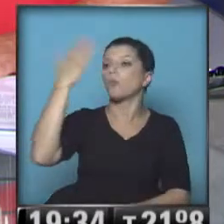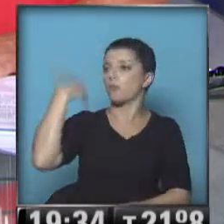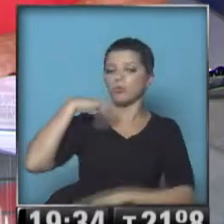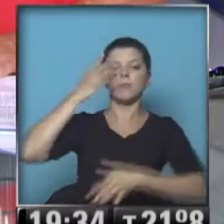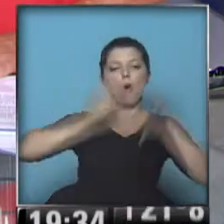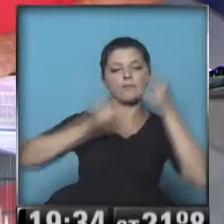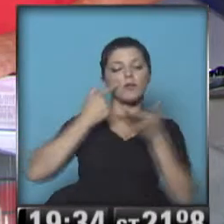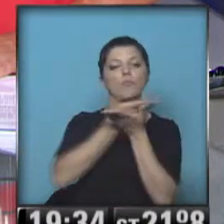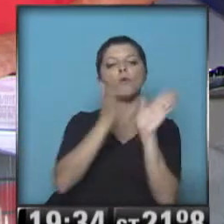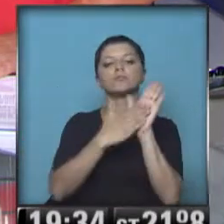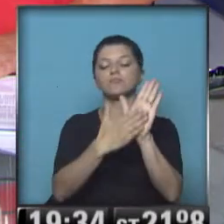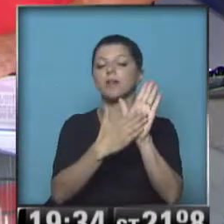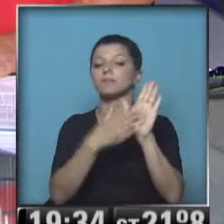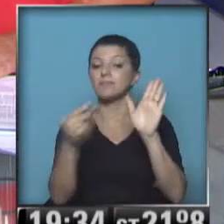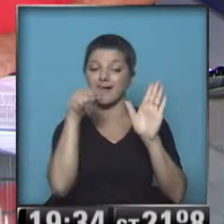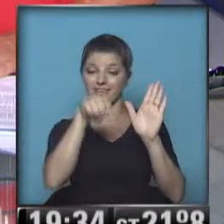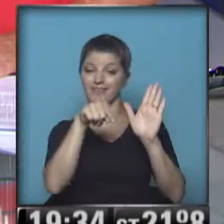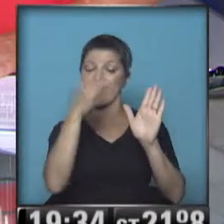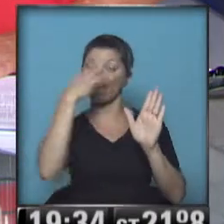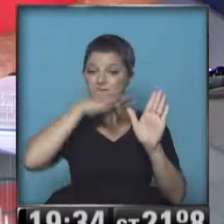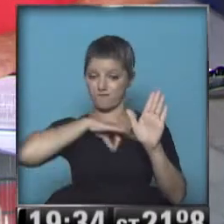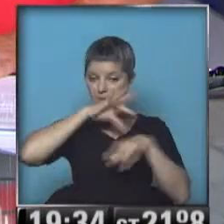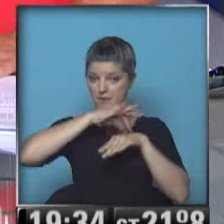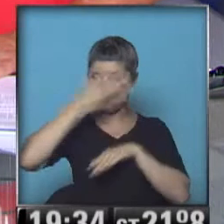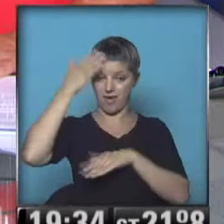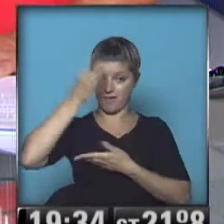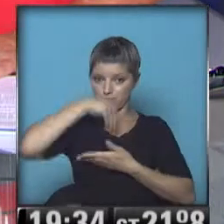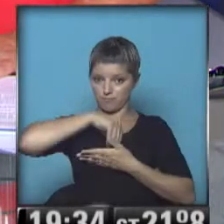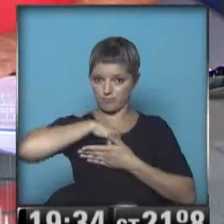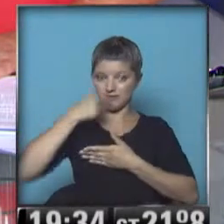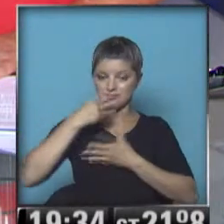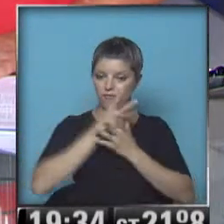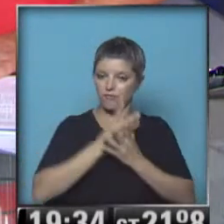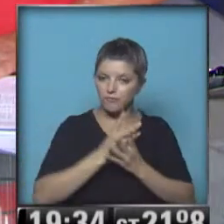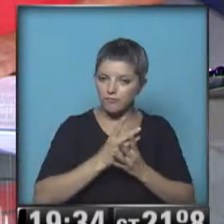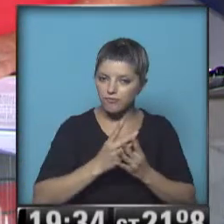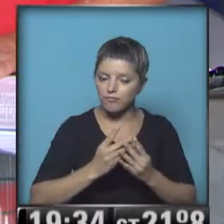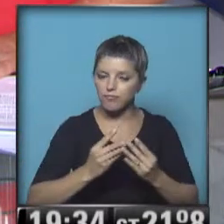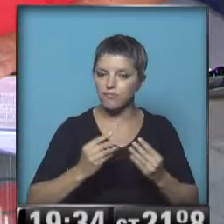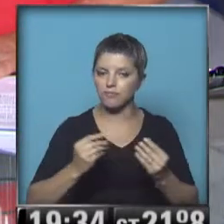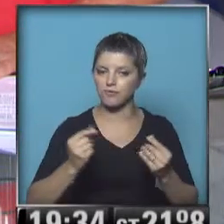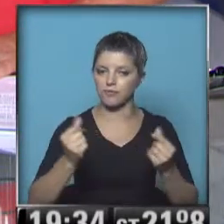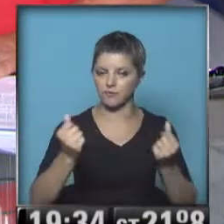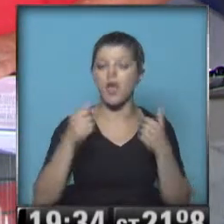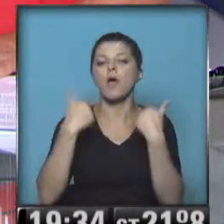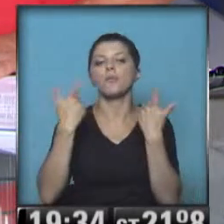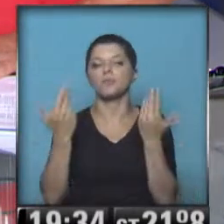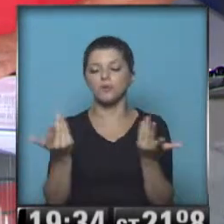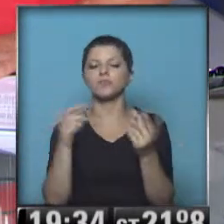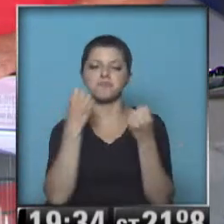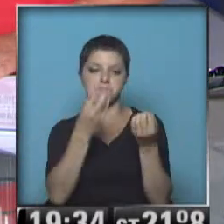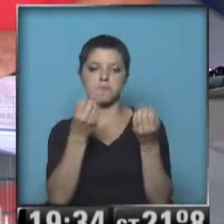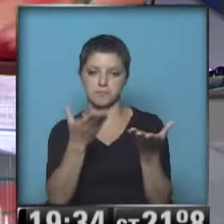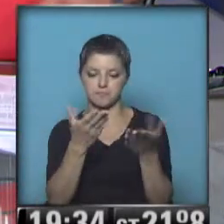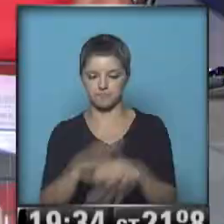análisis indicaron que la enfermedad se está yendo justamente del interior de su cuerpo, lo cual es una muy buena